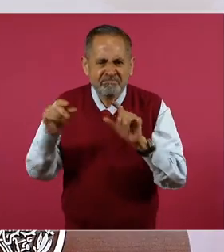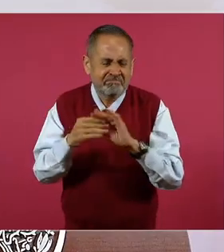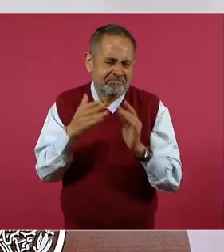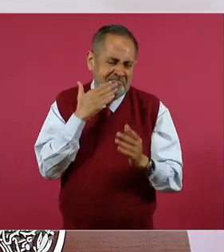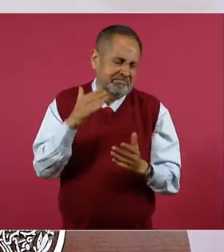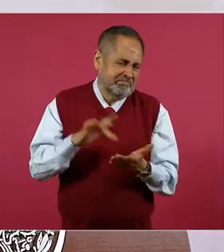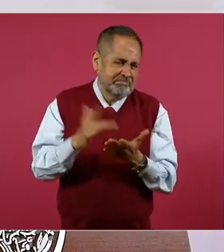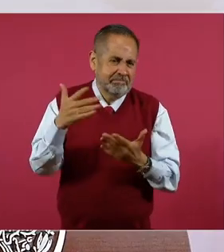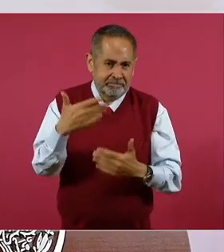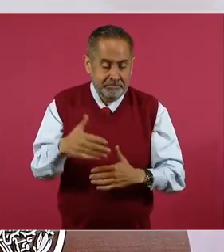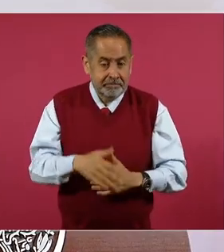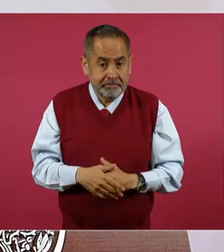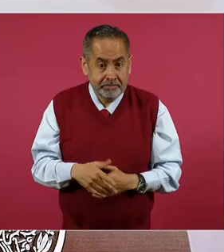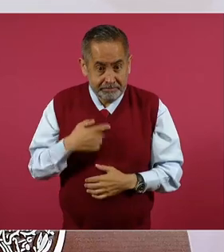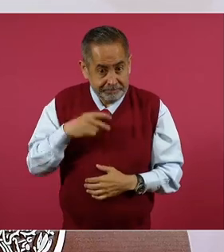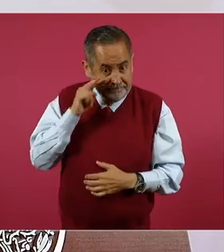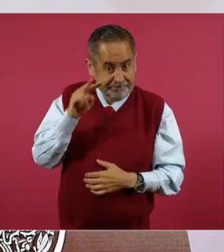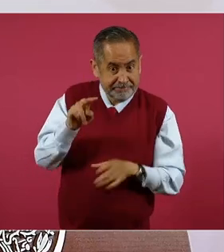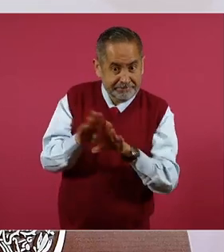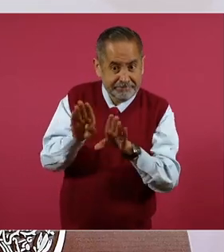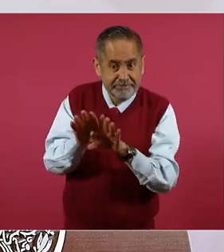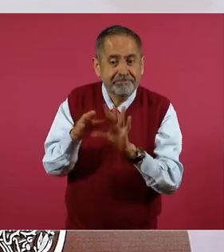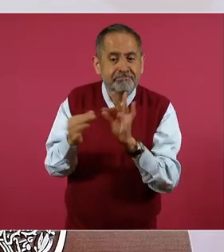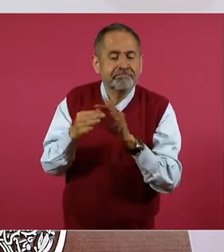Ahora que ya vieron cómo